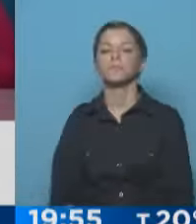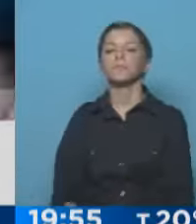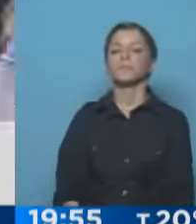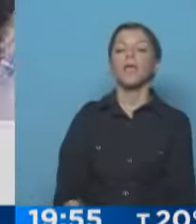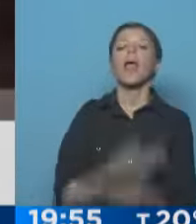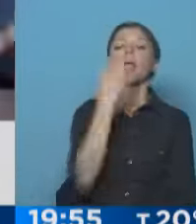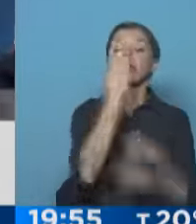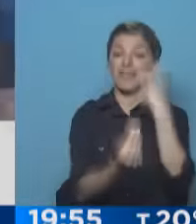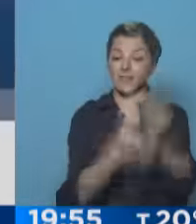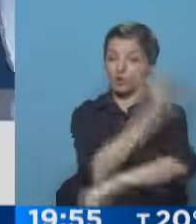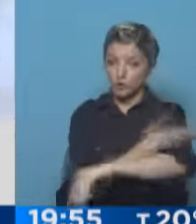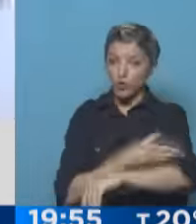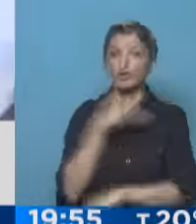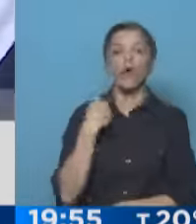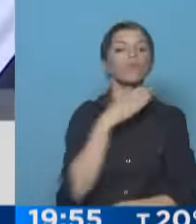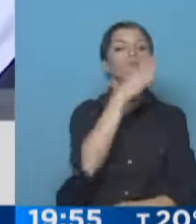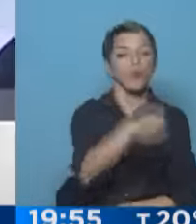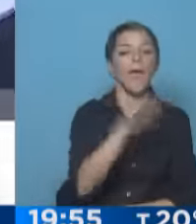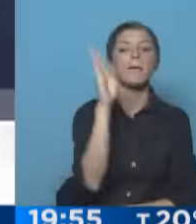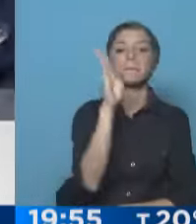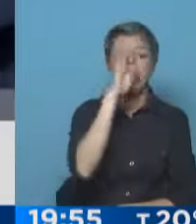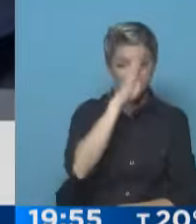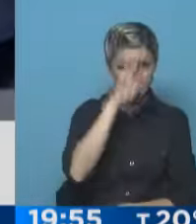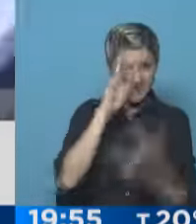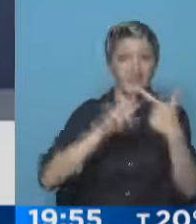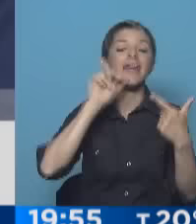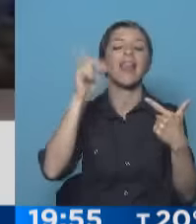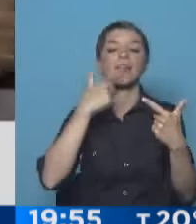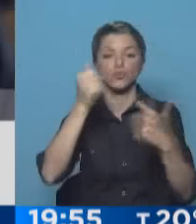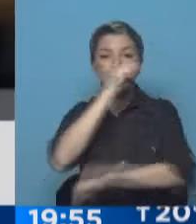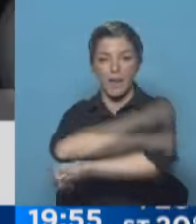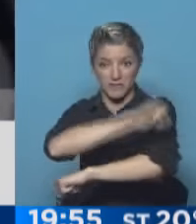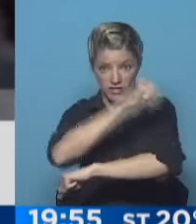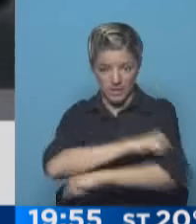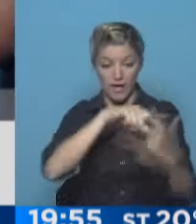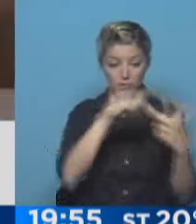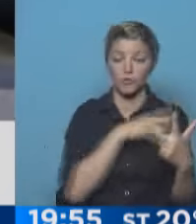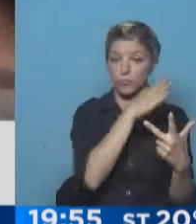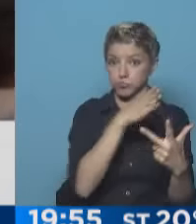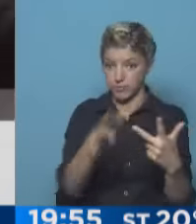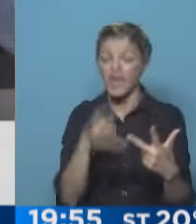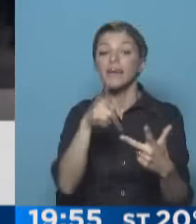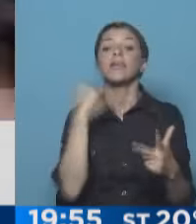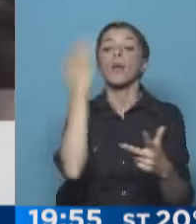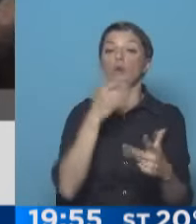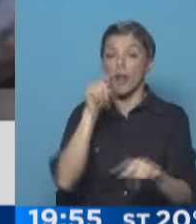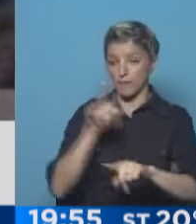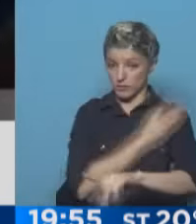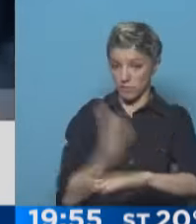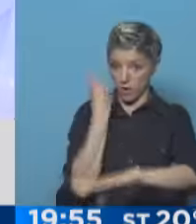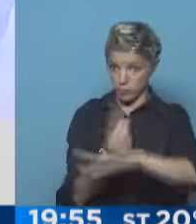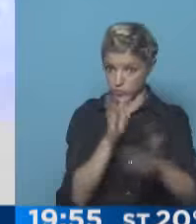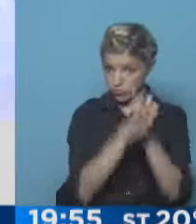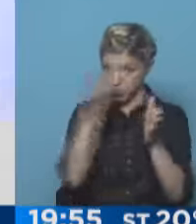victoria recorrió hoy las localidades de verazategui lanú y abellaneda allí remarcó que durante su gobierno